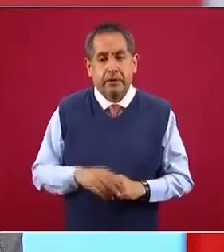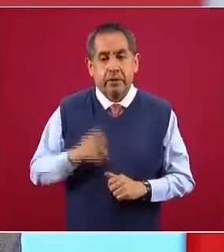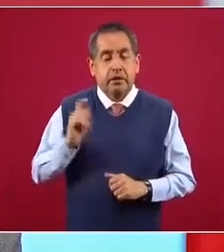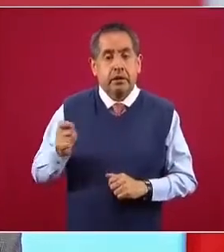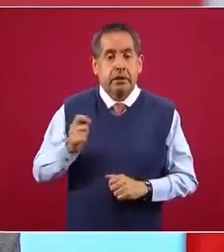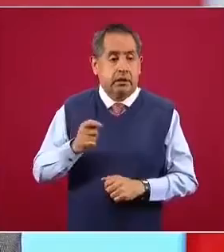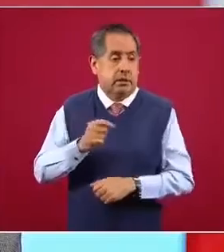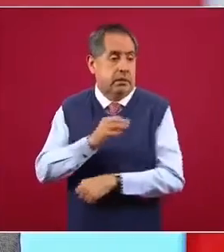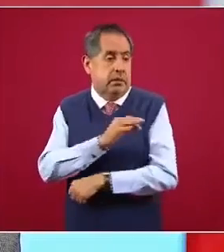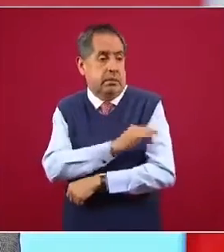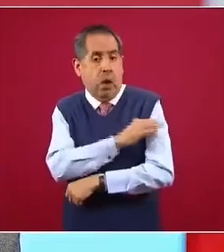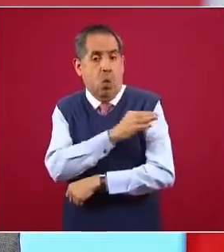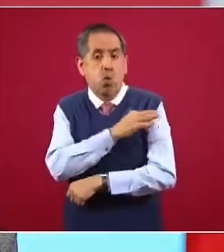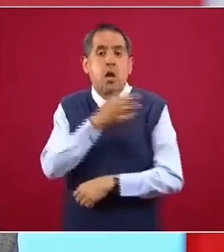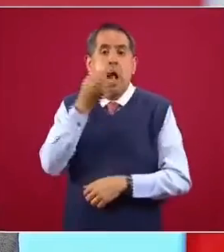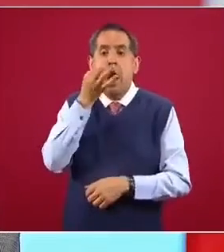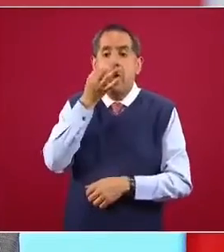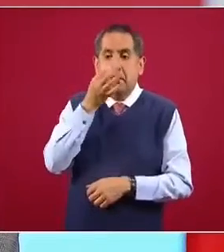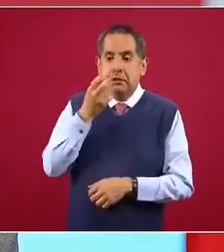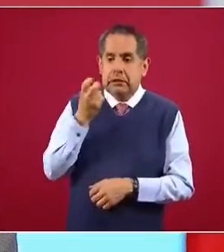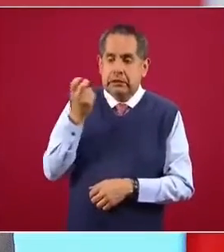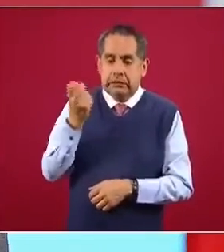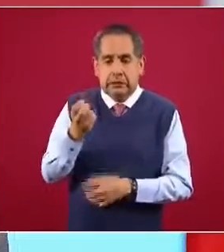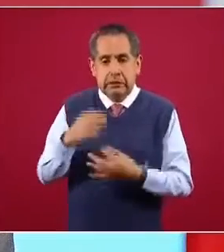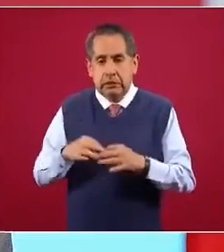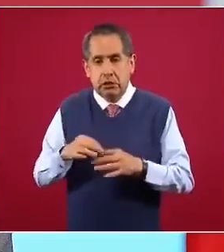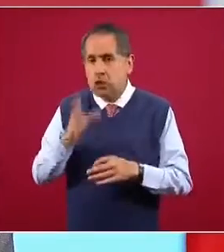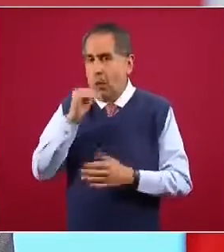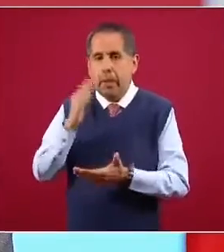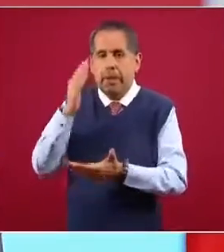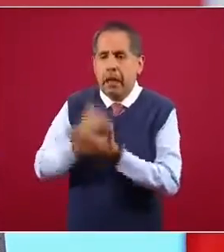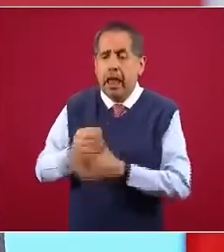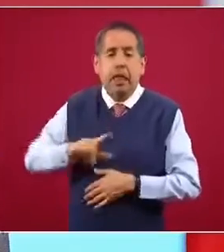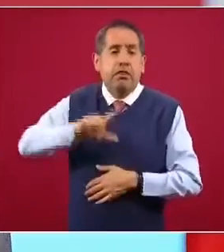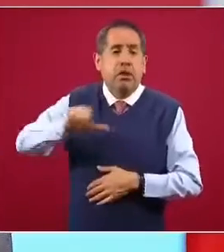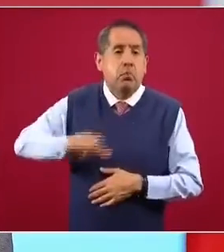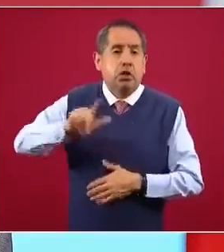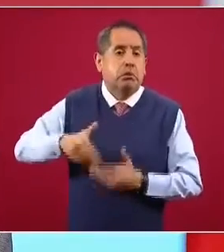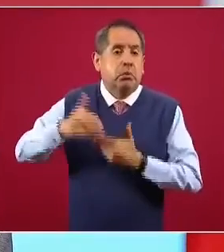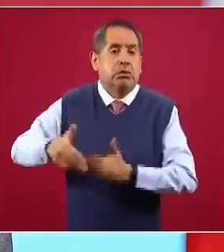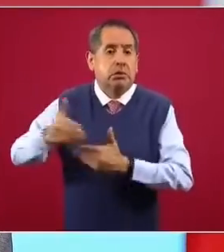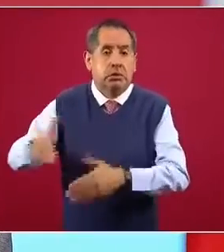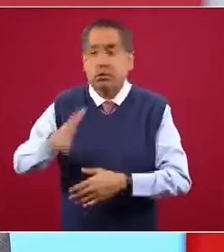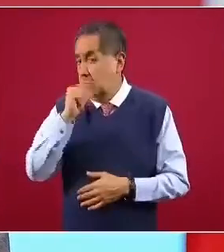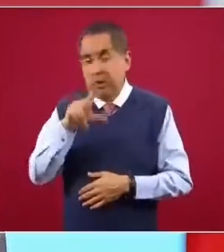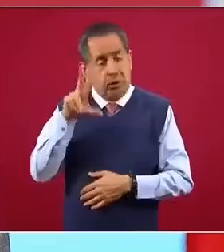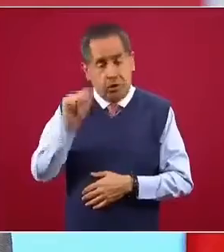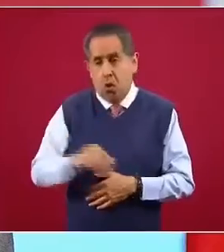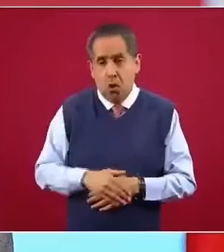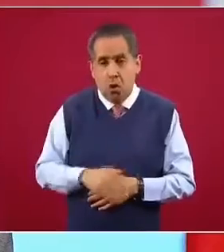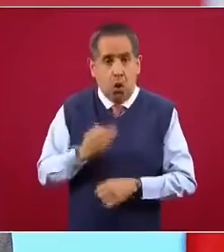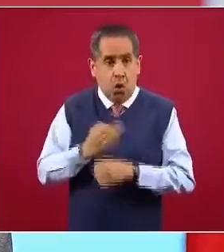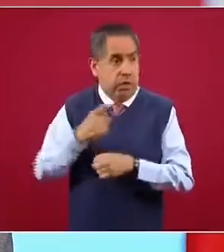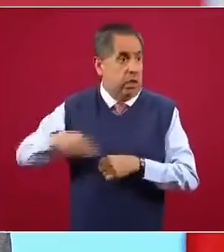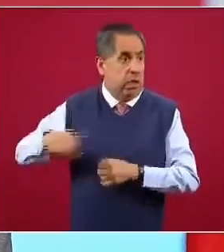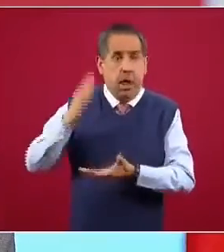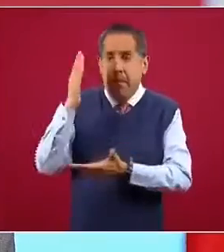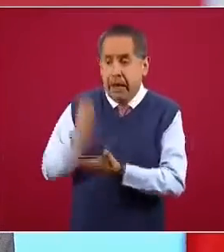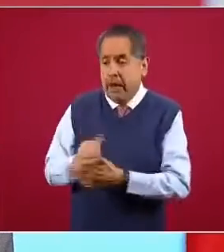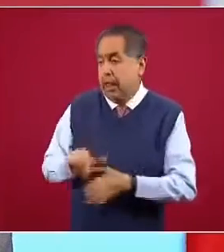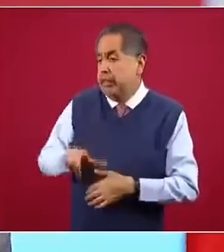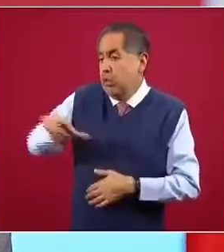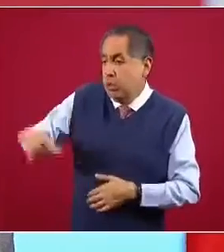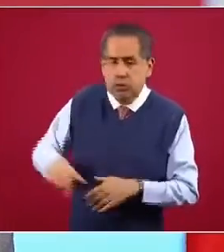Las inmunizaciones, la vacunación, es uno de los servicios que no puede parar, ni ha parado, no ha parado. Todas